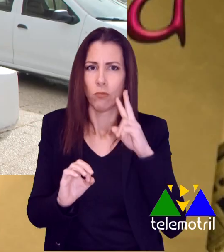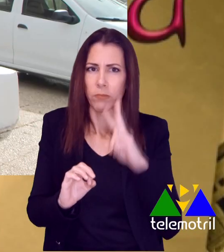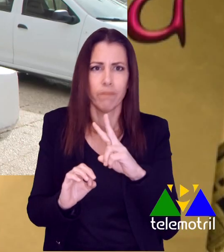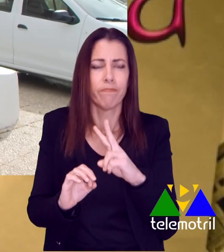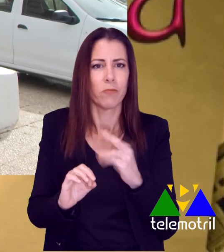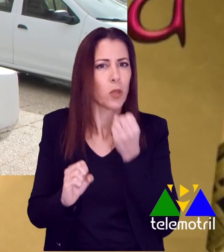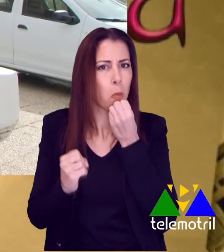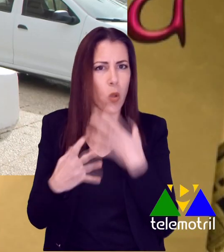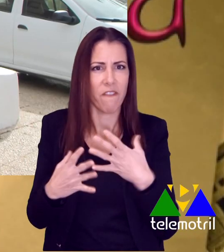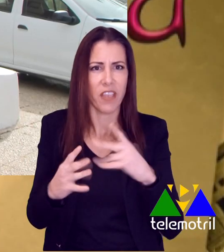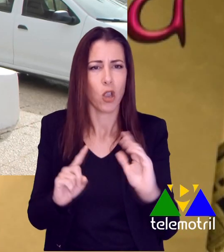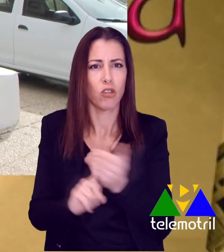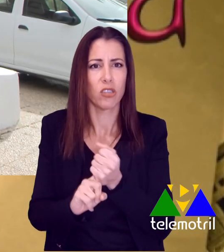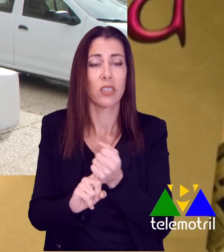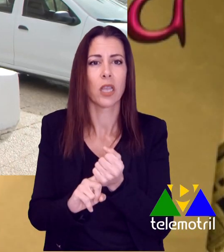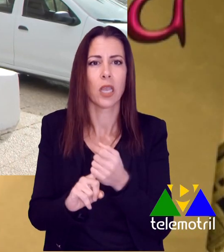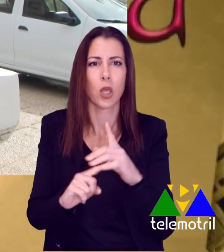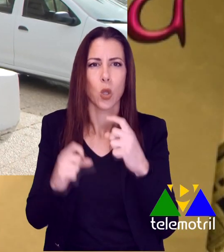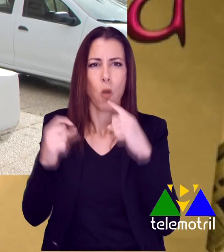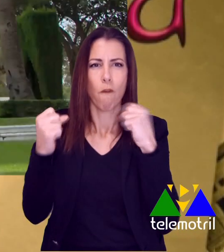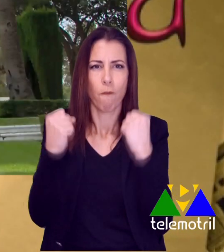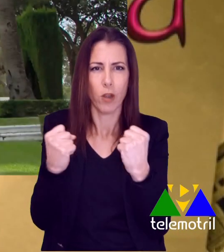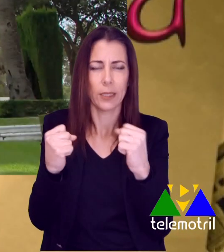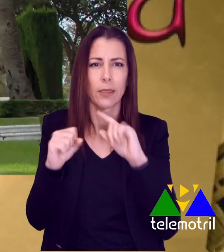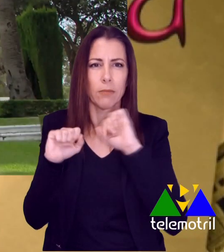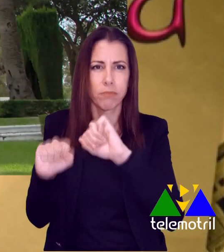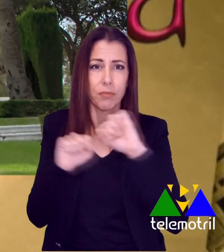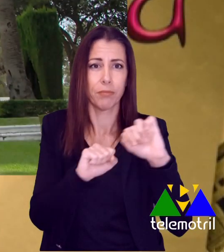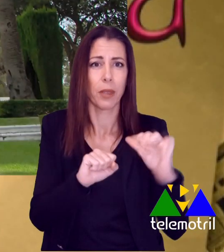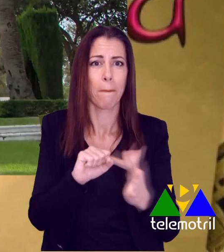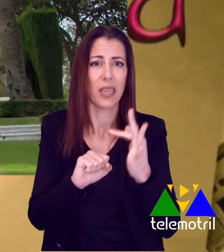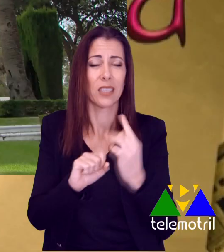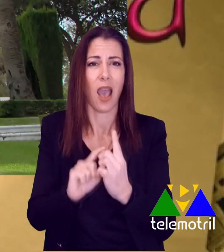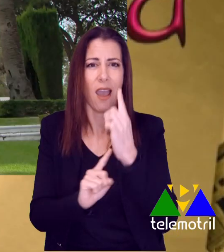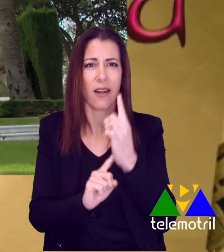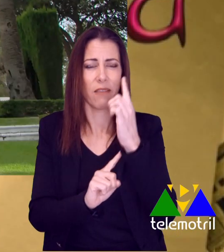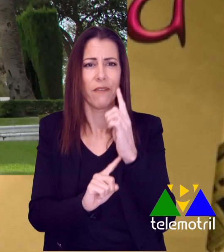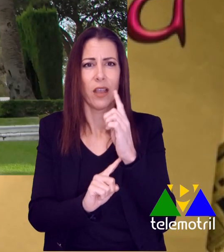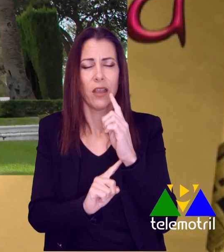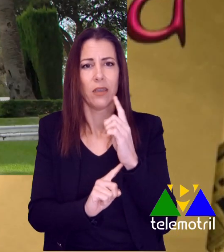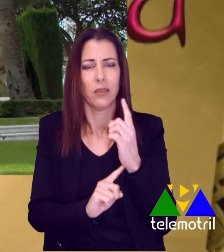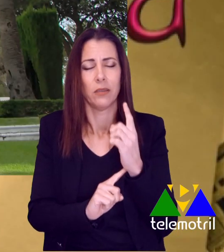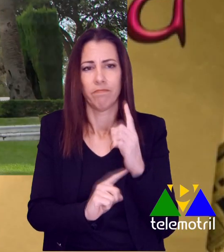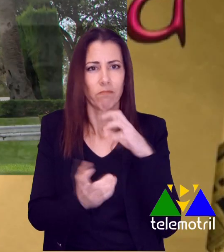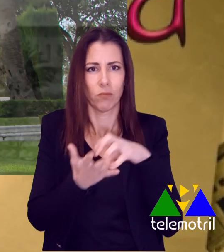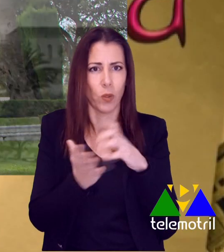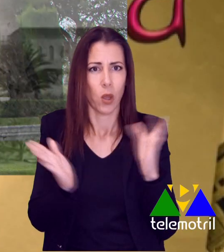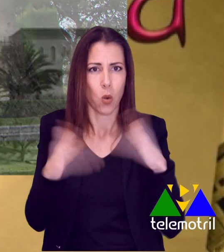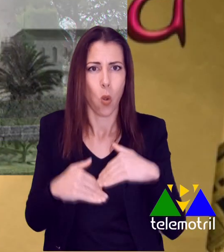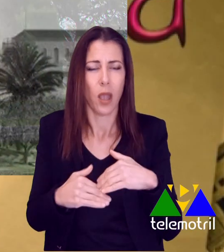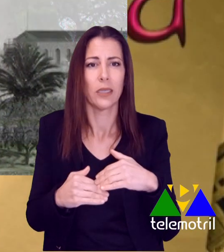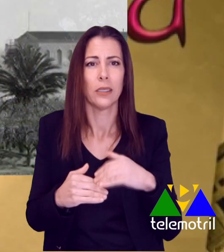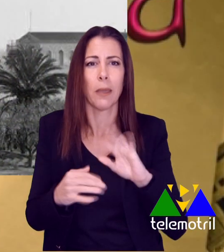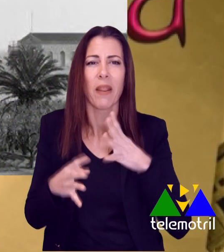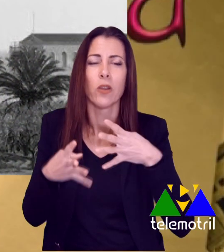lograda, los contrafuertes, su cimborrio, la parte de arriba, Es decir, indudablemente tiene toda